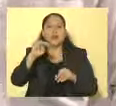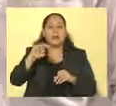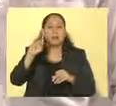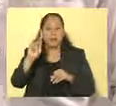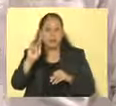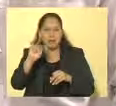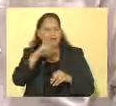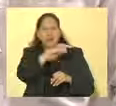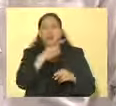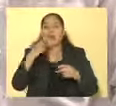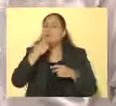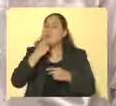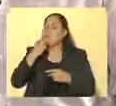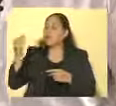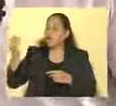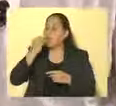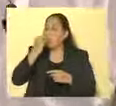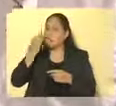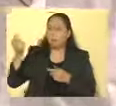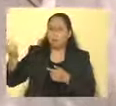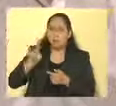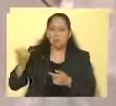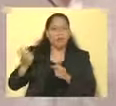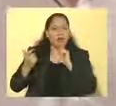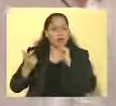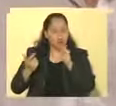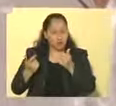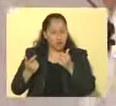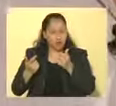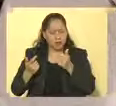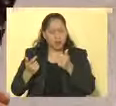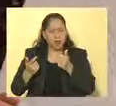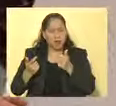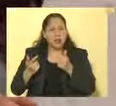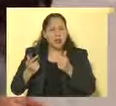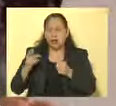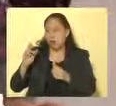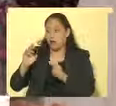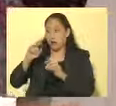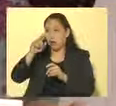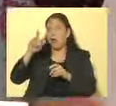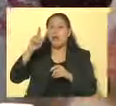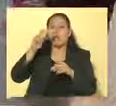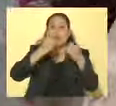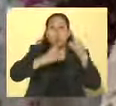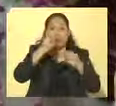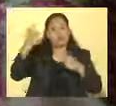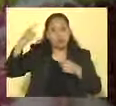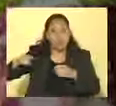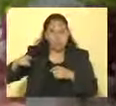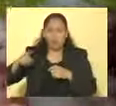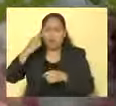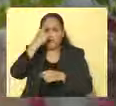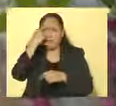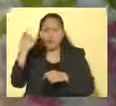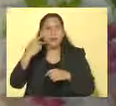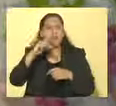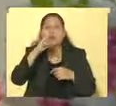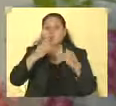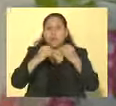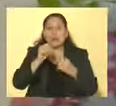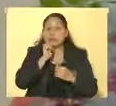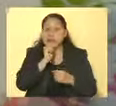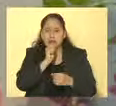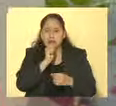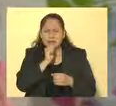al deudor alimentista. Cuando hay una sentencia, obviamente es más fácil. Cuando no la hay, lo puedes hacer, pero sí es